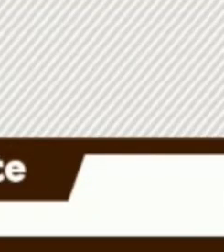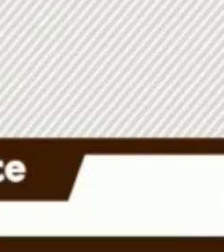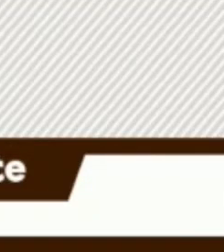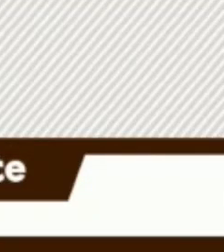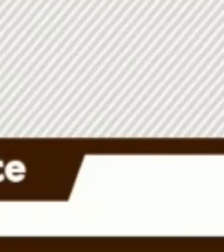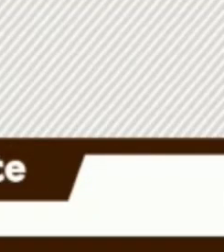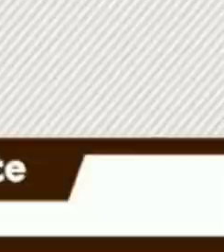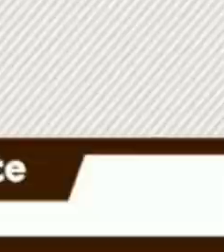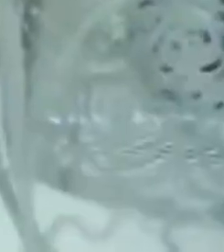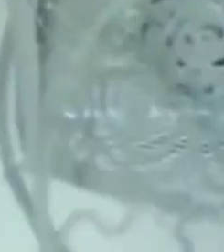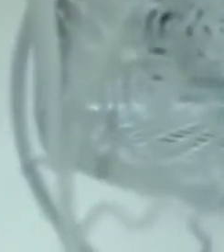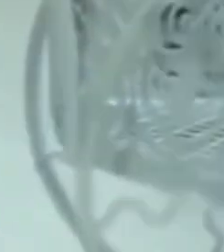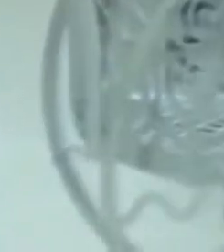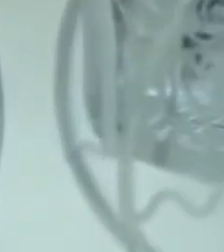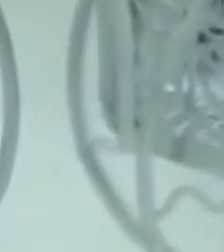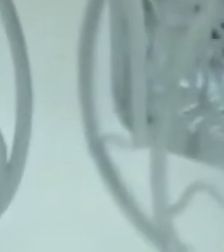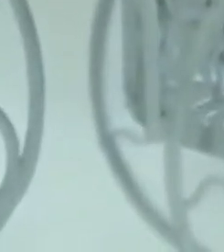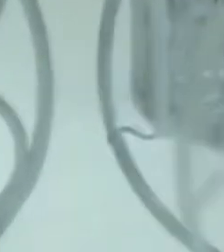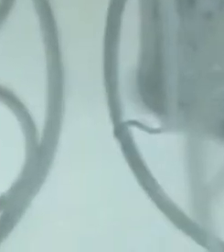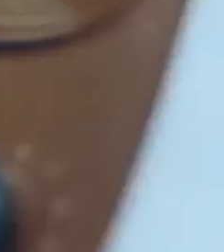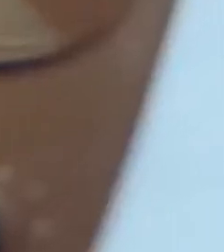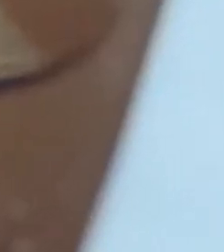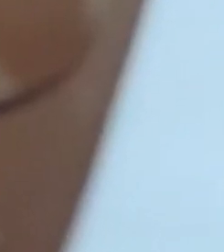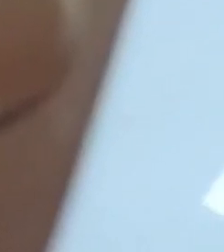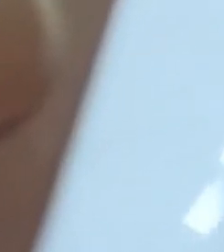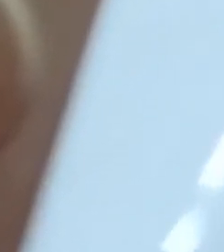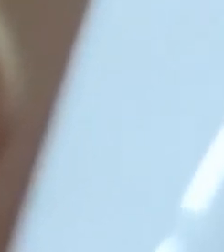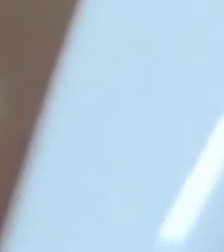el gusto de atenderte.